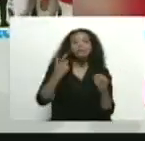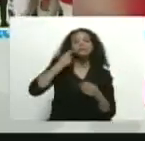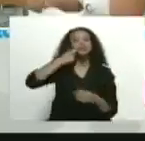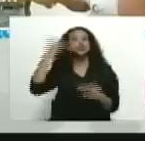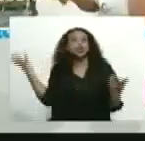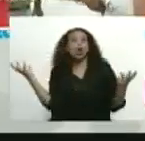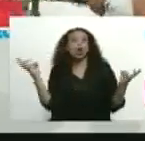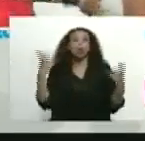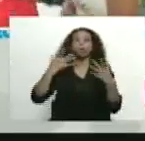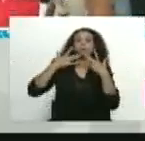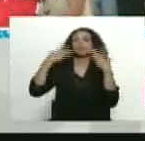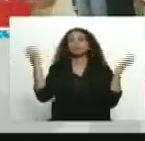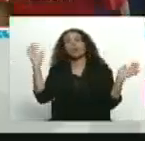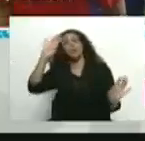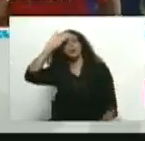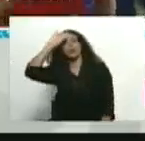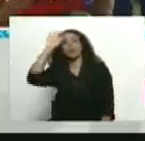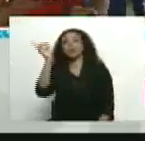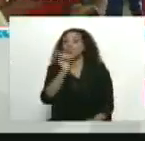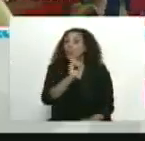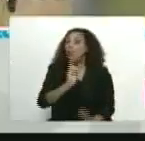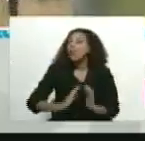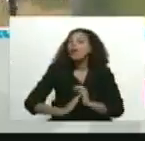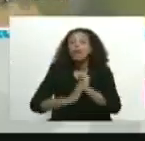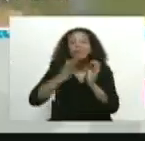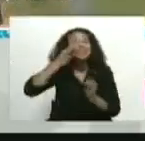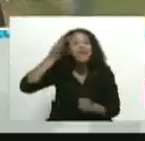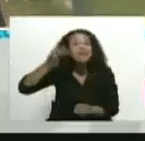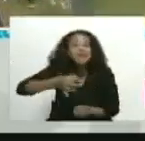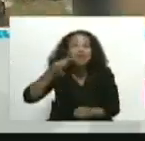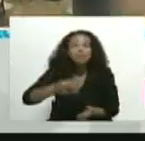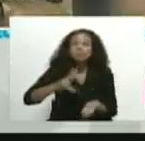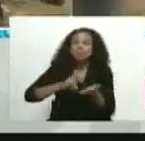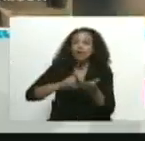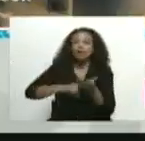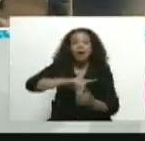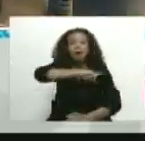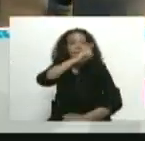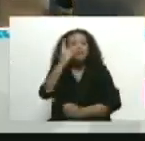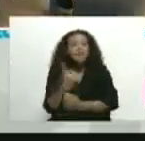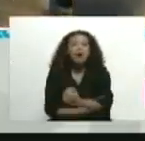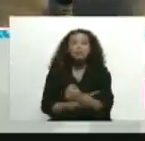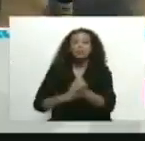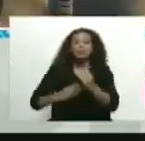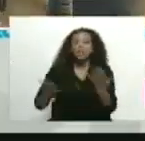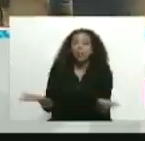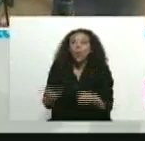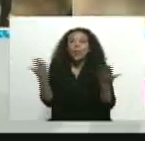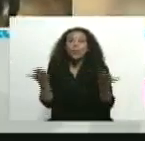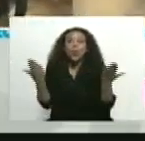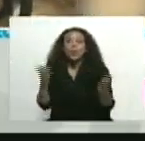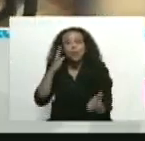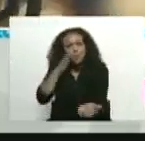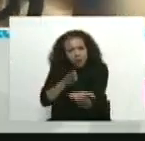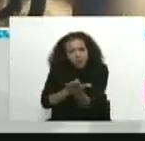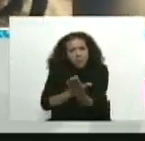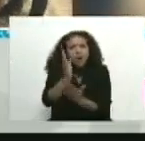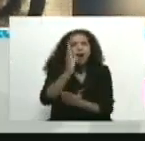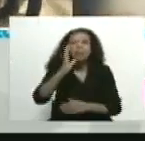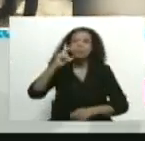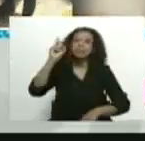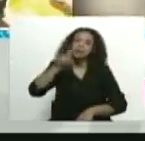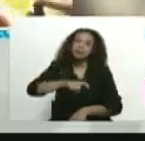hay un escenario real de un liderazgo que cada vez se fortalece más y que nos alienta y nos indica a nosotros cuál es el